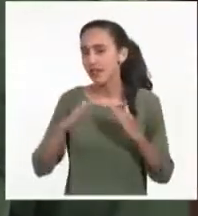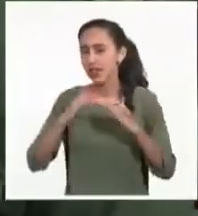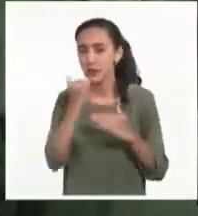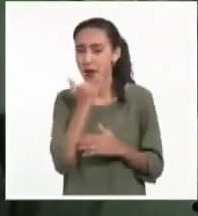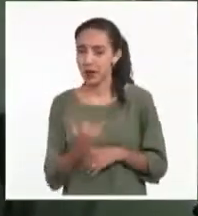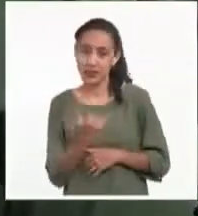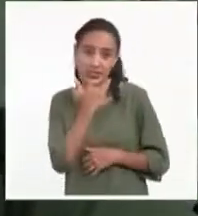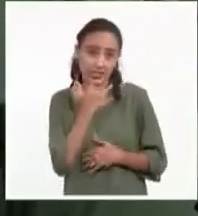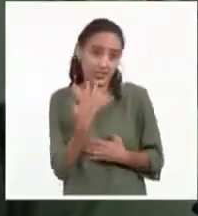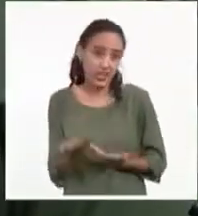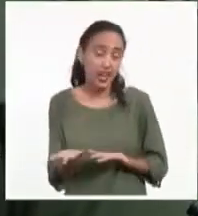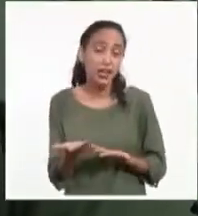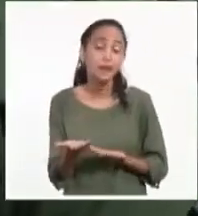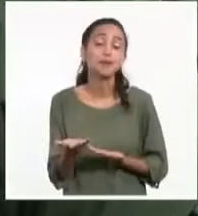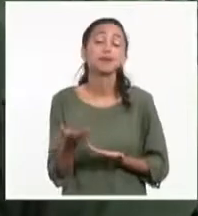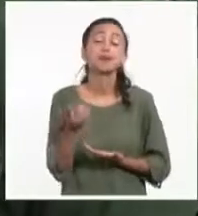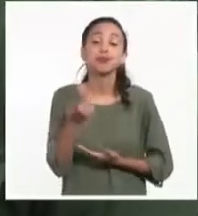las que son